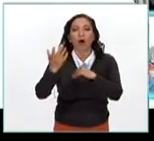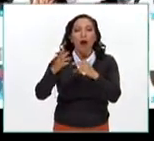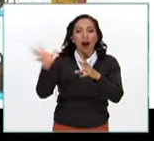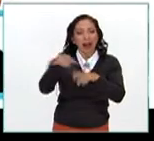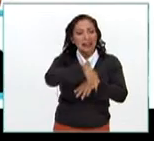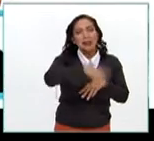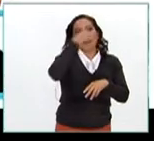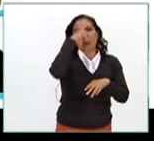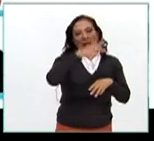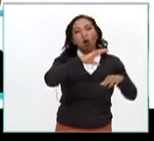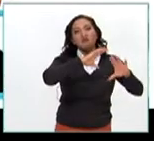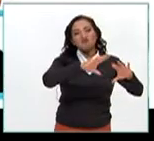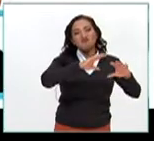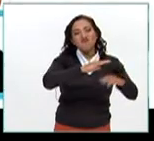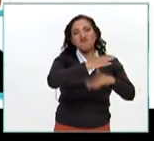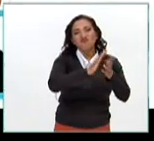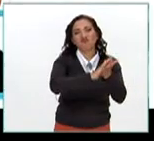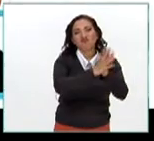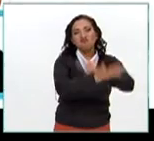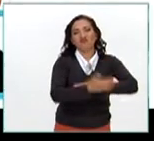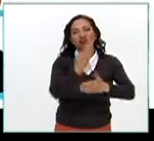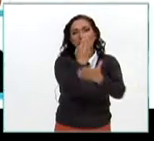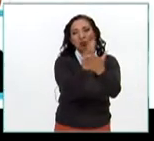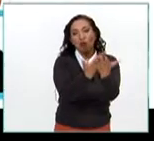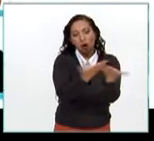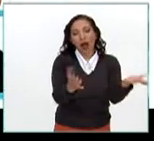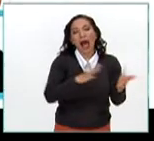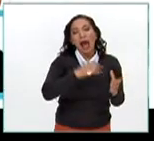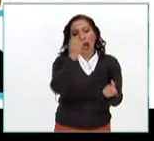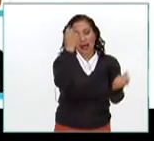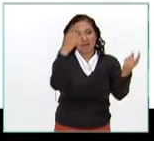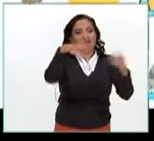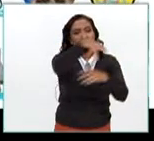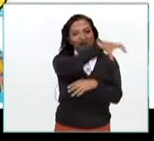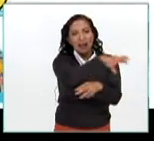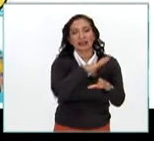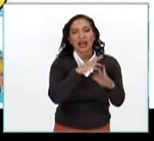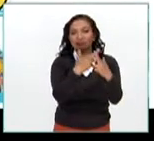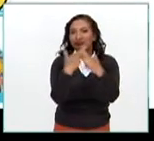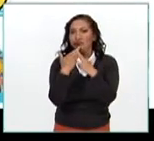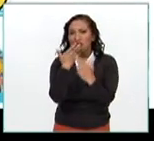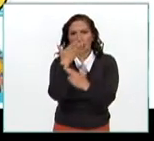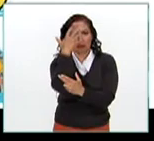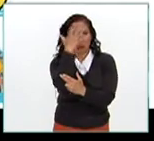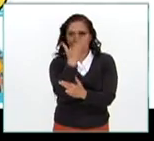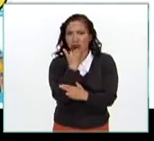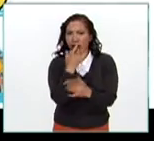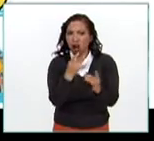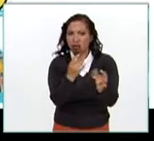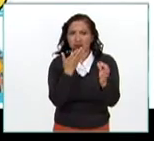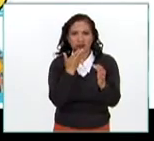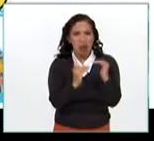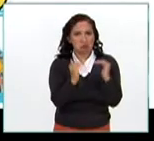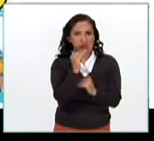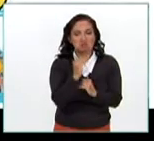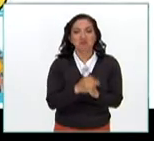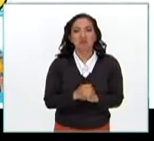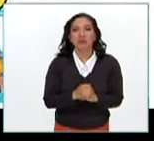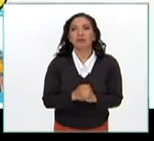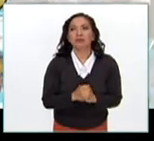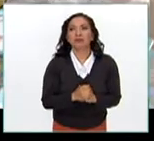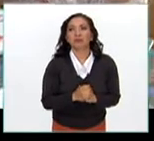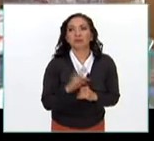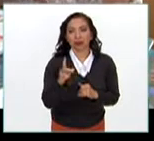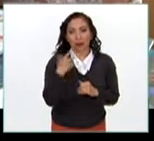escuela de ilustración mexicana que hoy en día es muy, muy seria, de mucha calidad. Antes